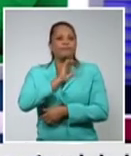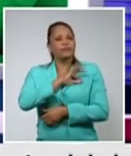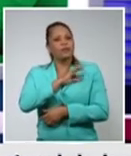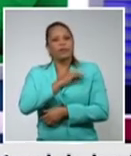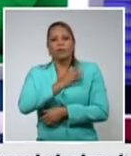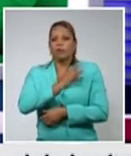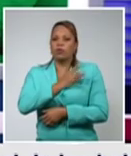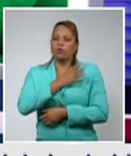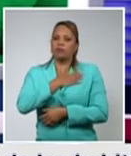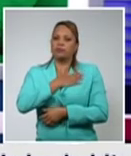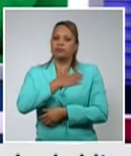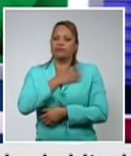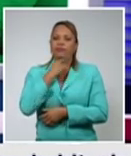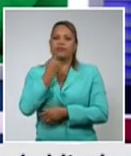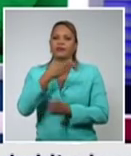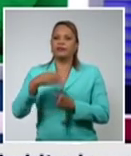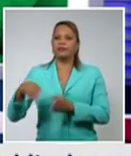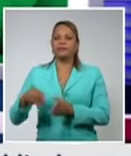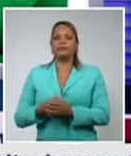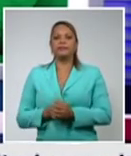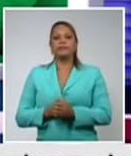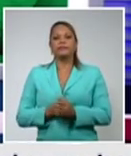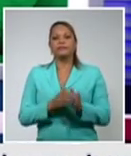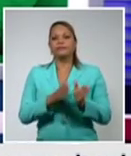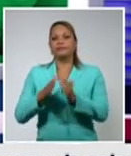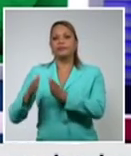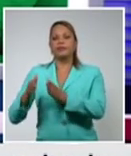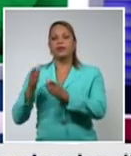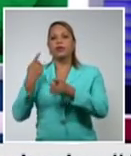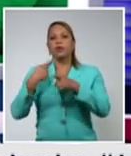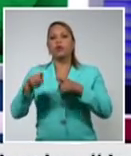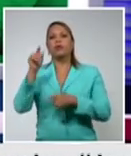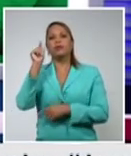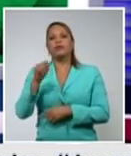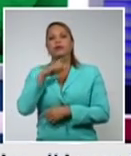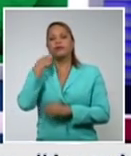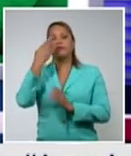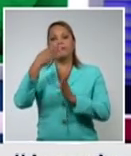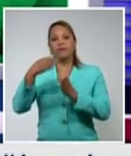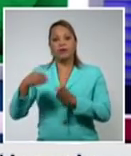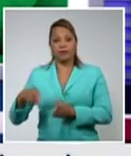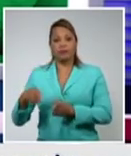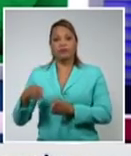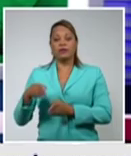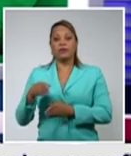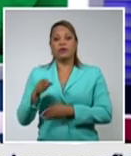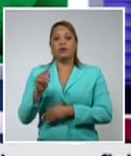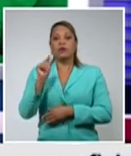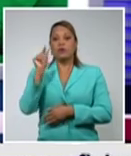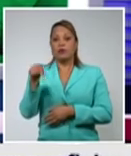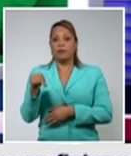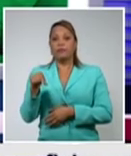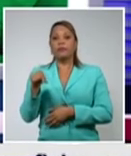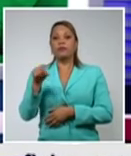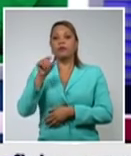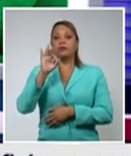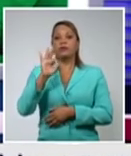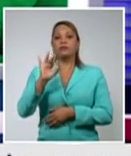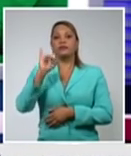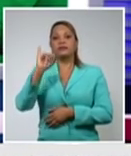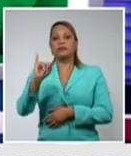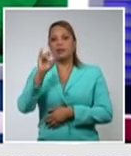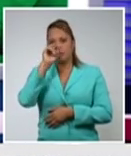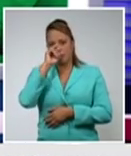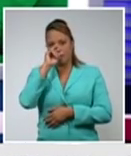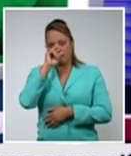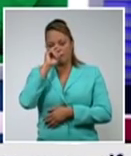fallecimiento. El otro paciente que fallece es un paciente de 86 años de edad del municipio